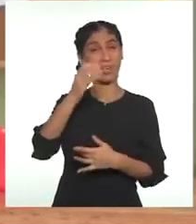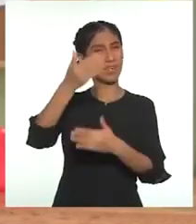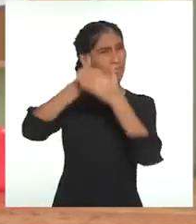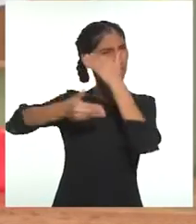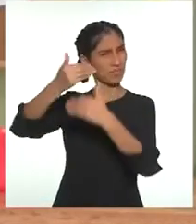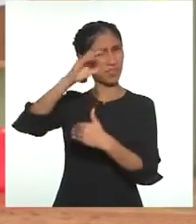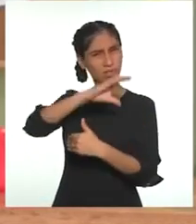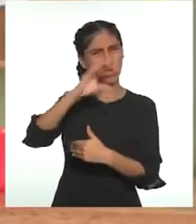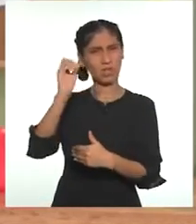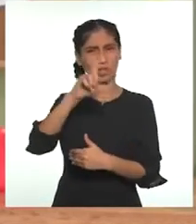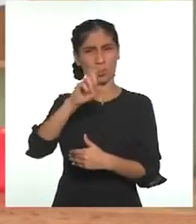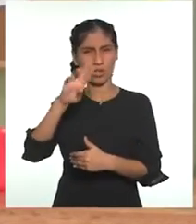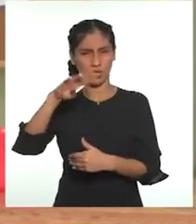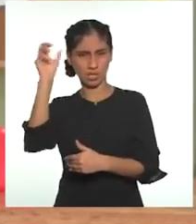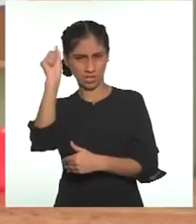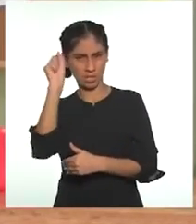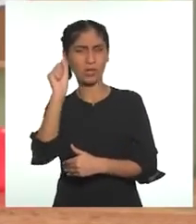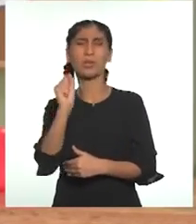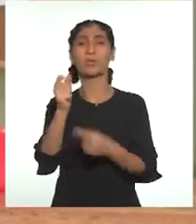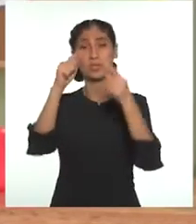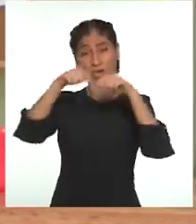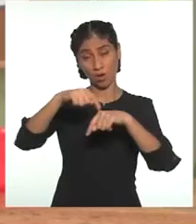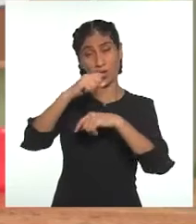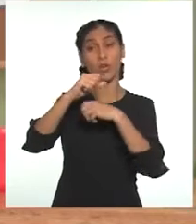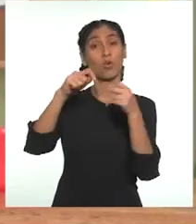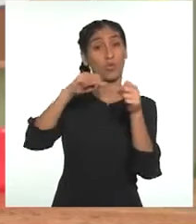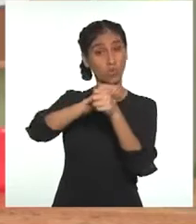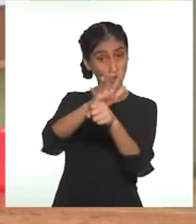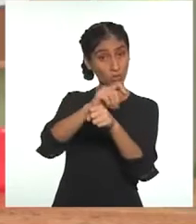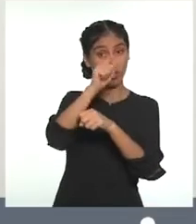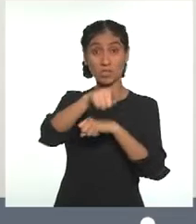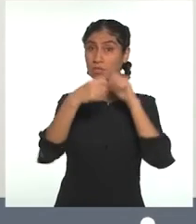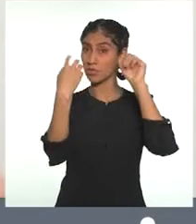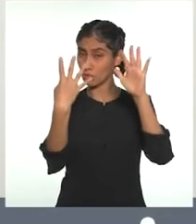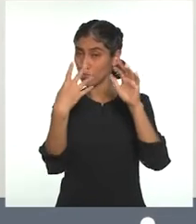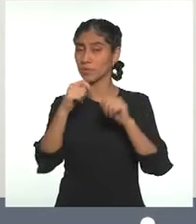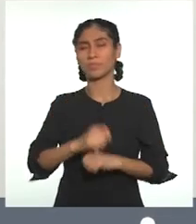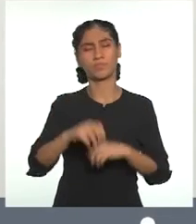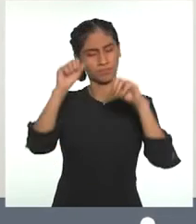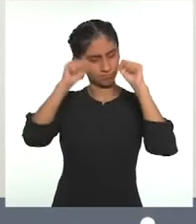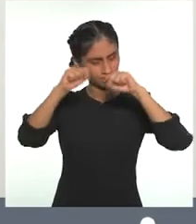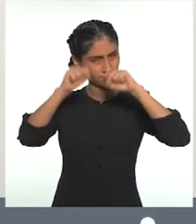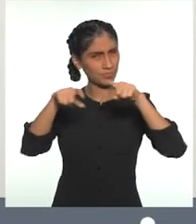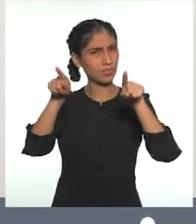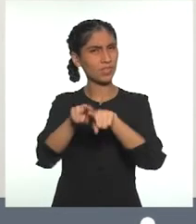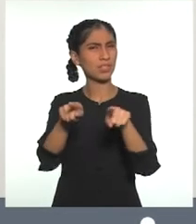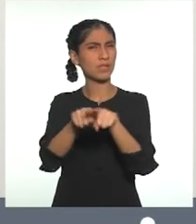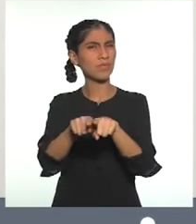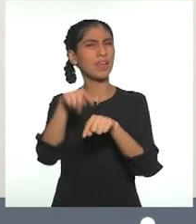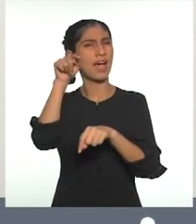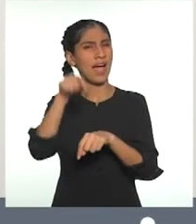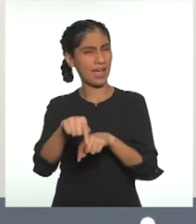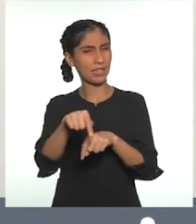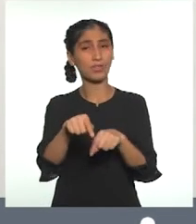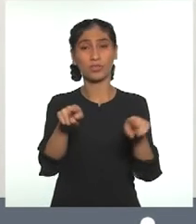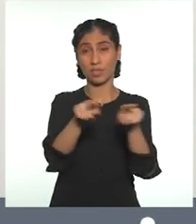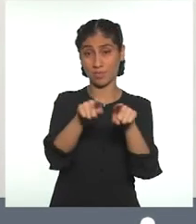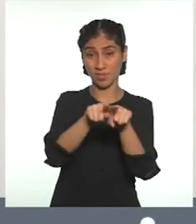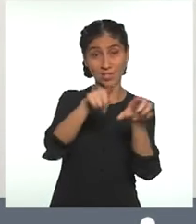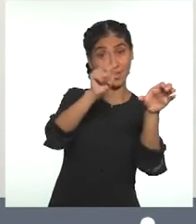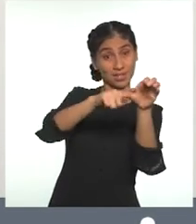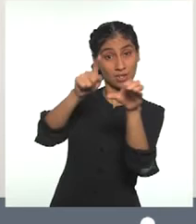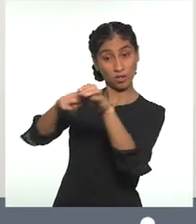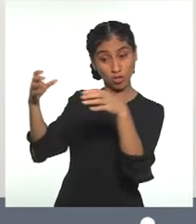de 1990 y ante el COVID-19 en estos 2 últimos años. Así es, a esta tarea se suman los